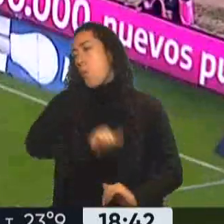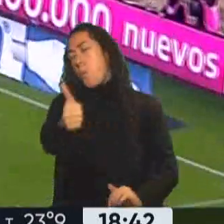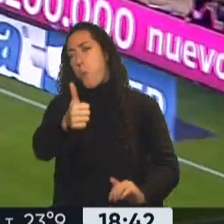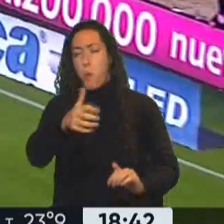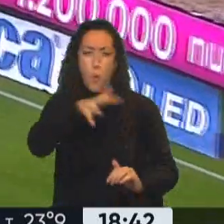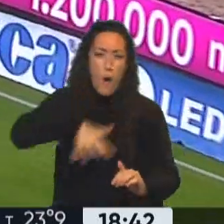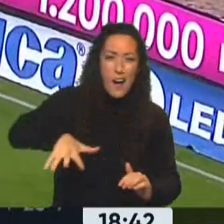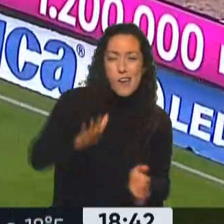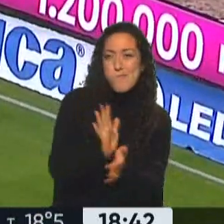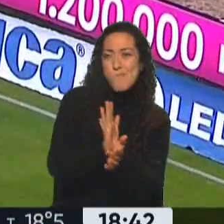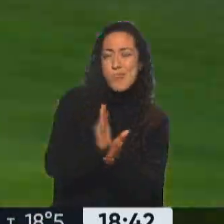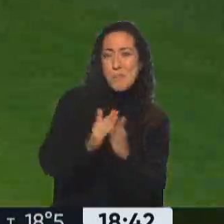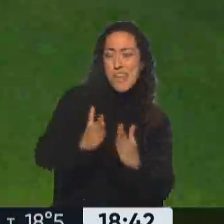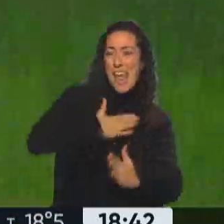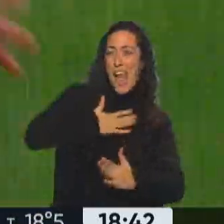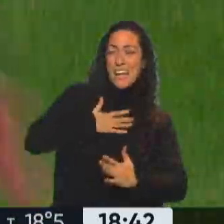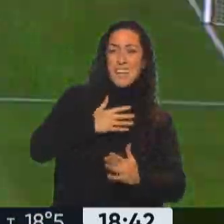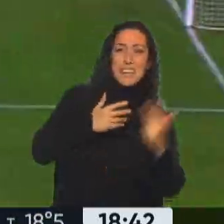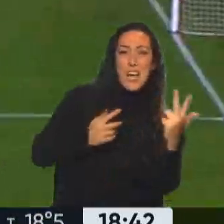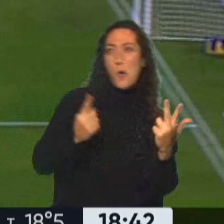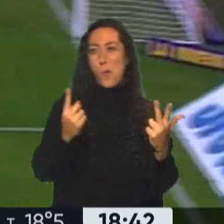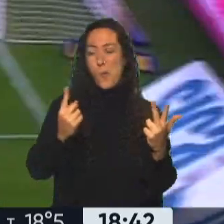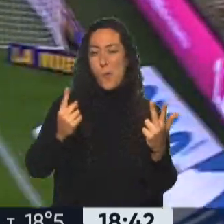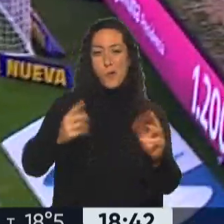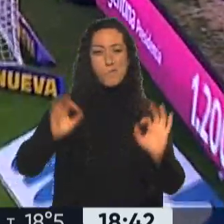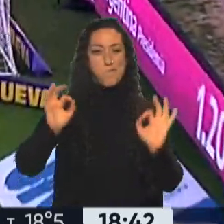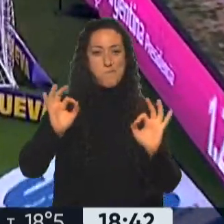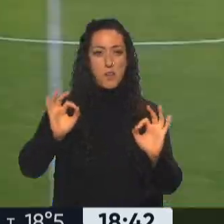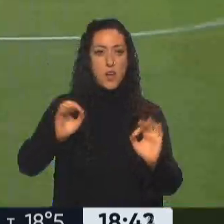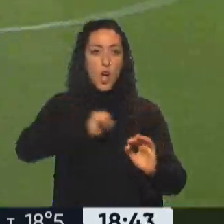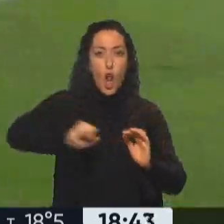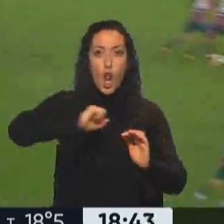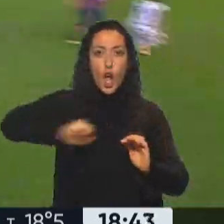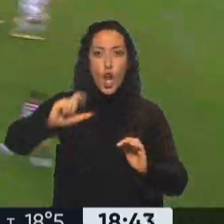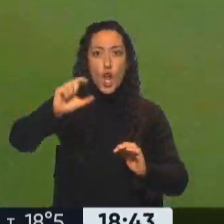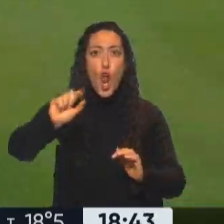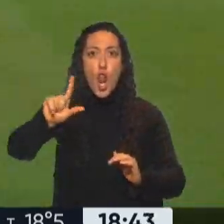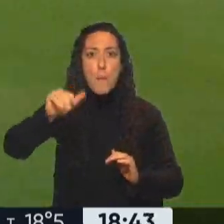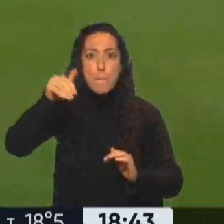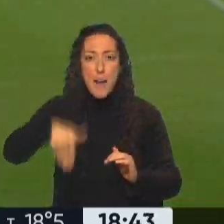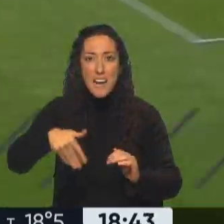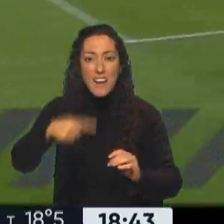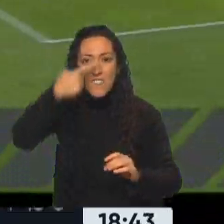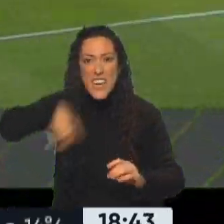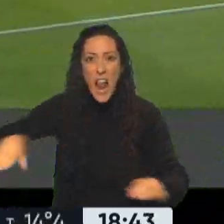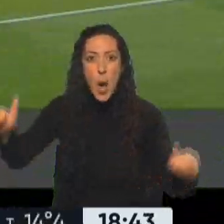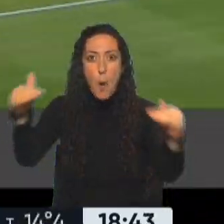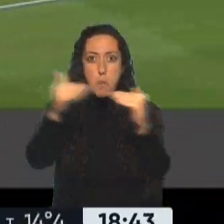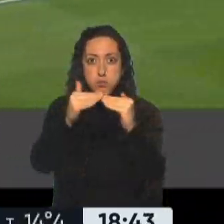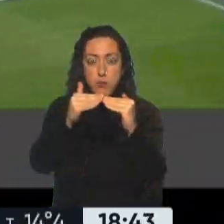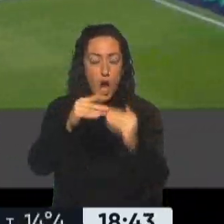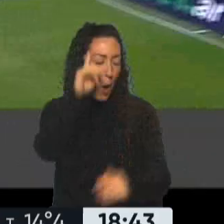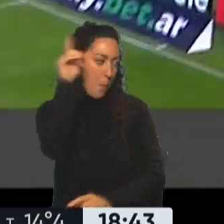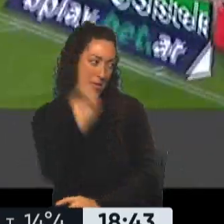casa, 3-1. ¿Lo dimos vuelta? Sin embargo, dos goles de Colman. No. Empataron el partido. No te puedo creer.